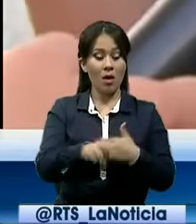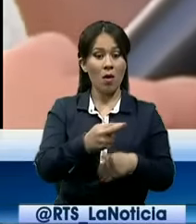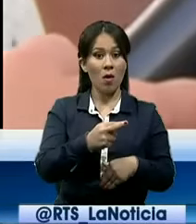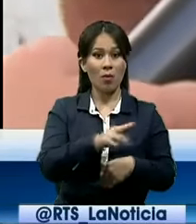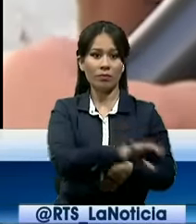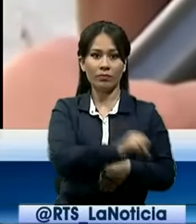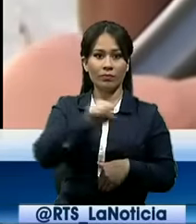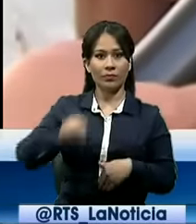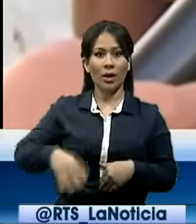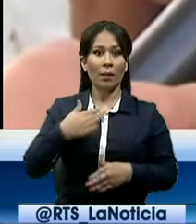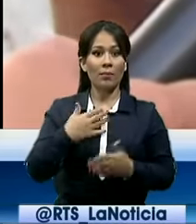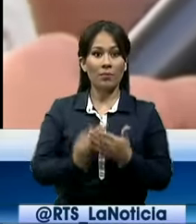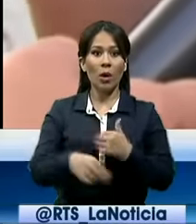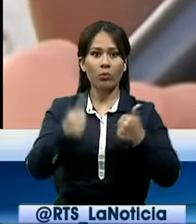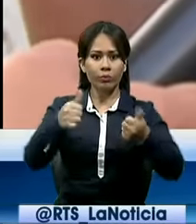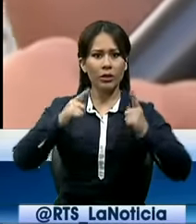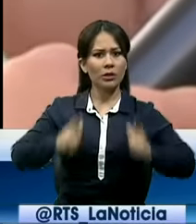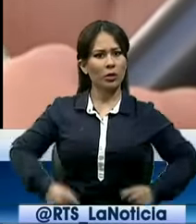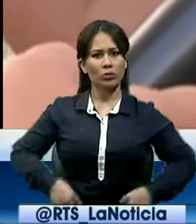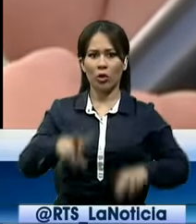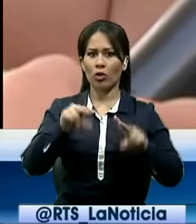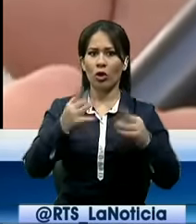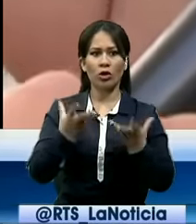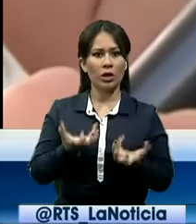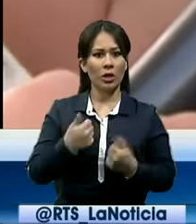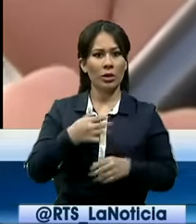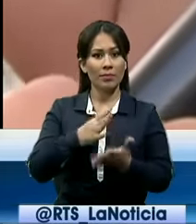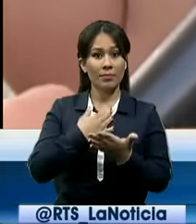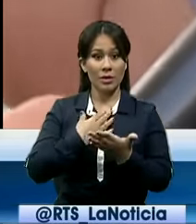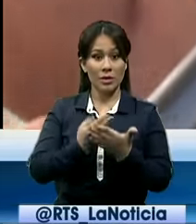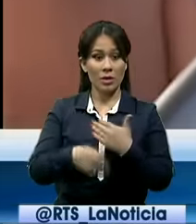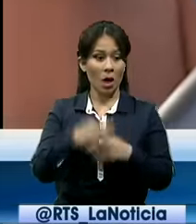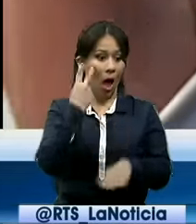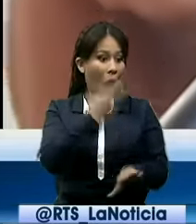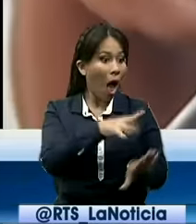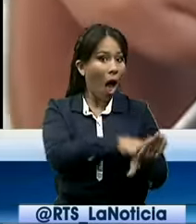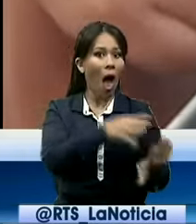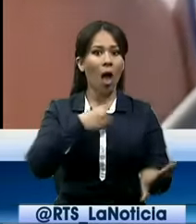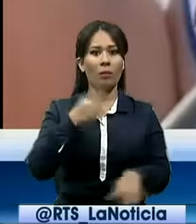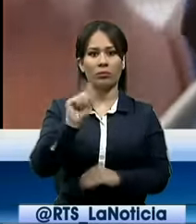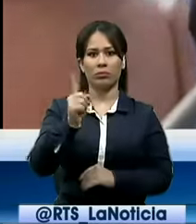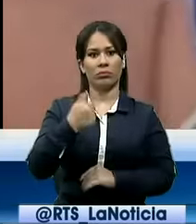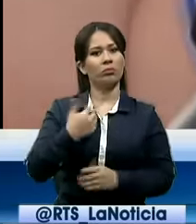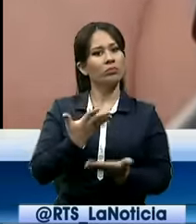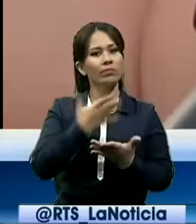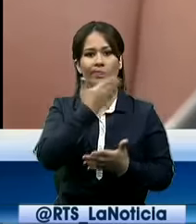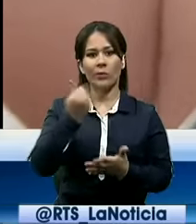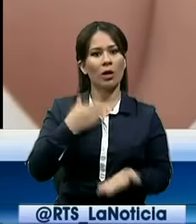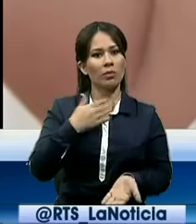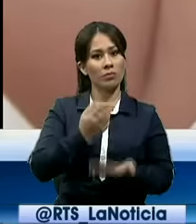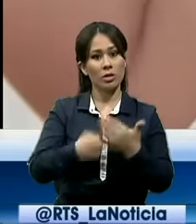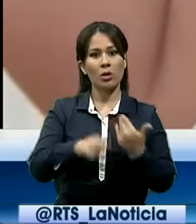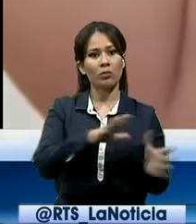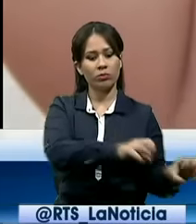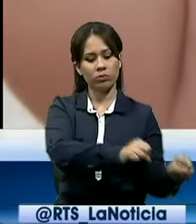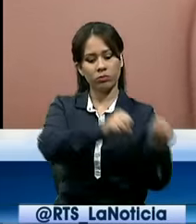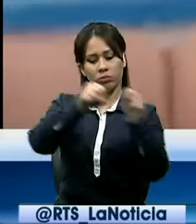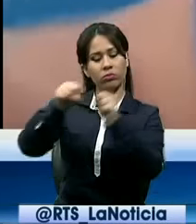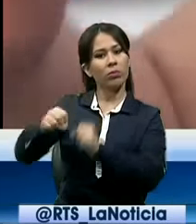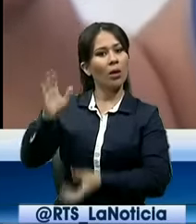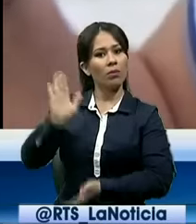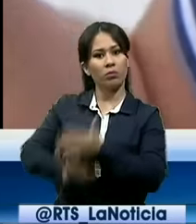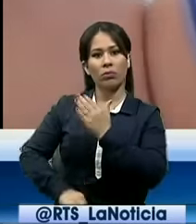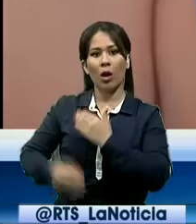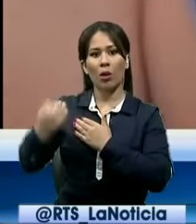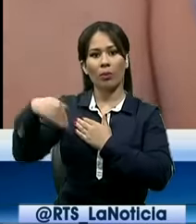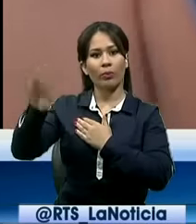un muchacho sano y no quisiera que por la mala influencia caiga lo mismo. Y yo ahorita ya vengo a justificar la falta para que mi